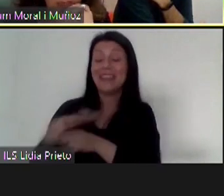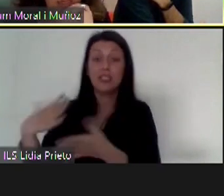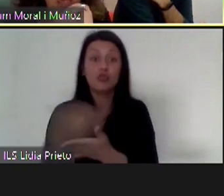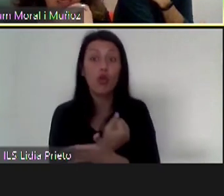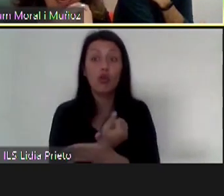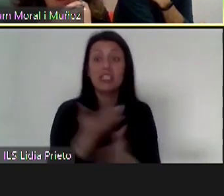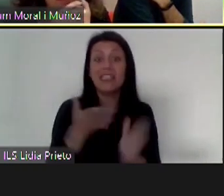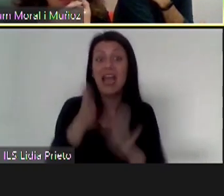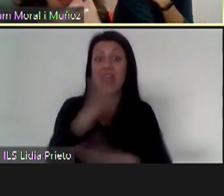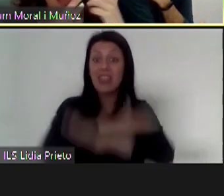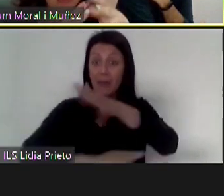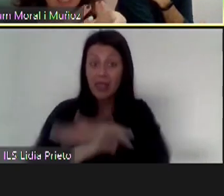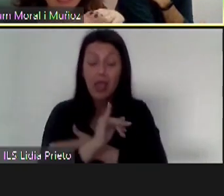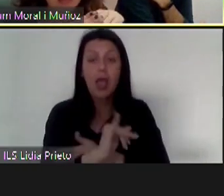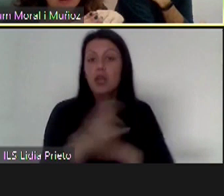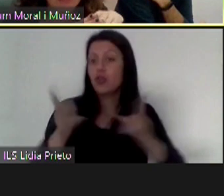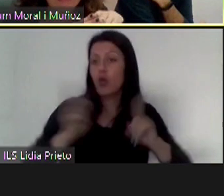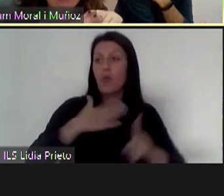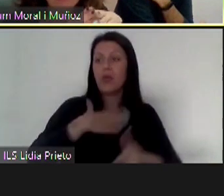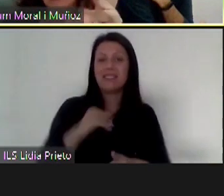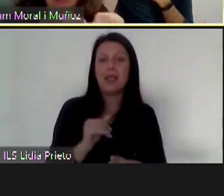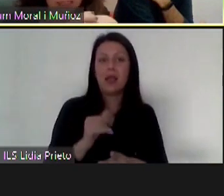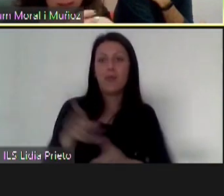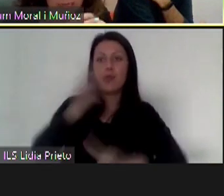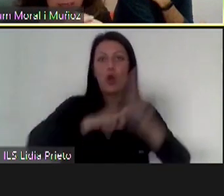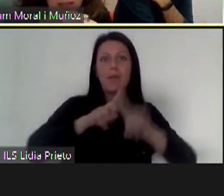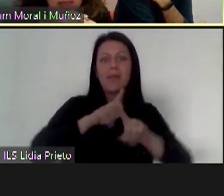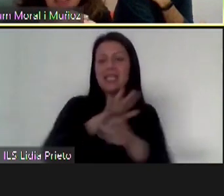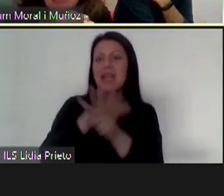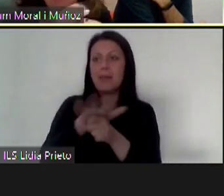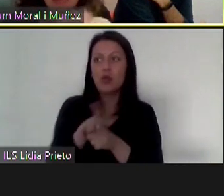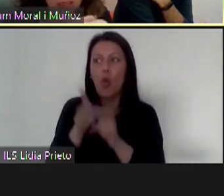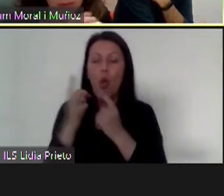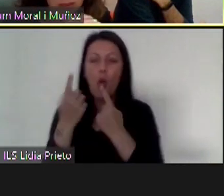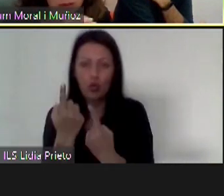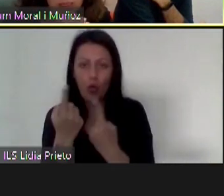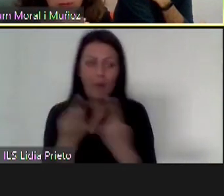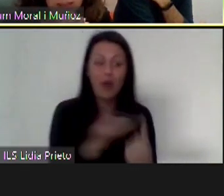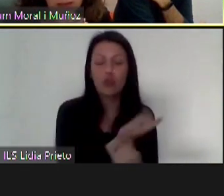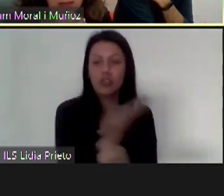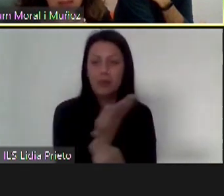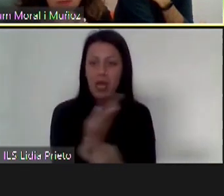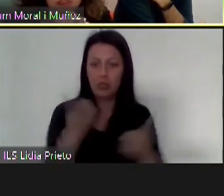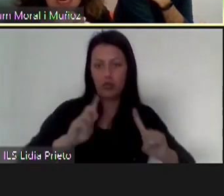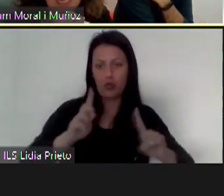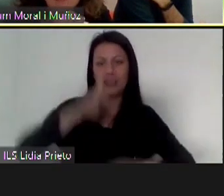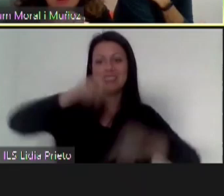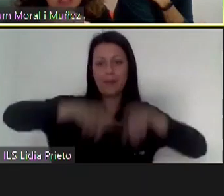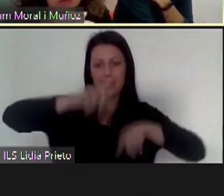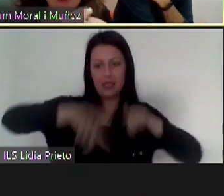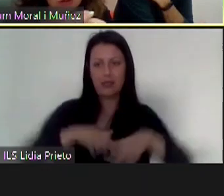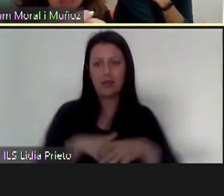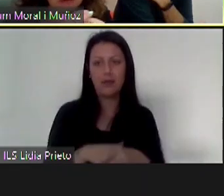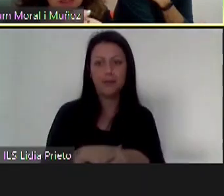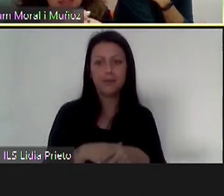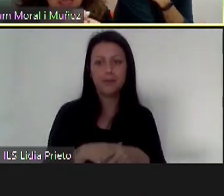no. Y es una limitación a la hora de desarrollar actividades y de participar socialmente. Pues serían las